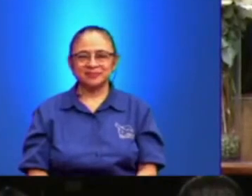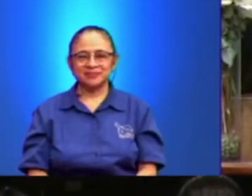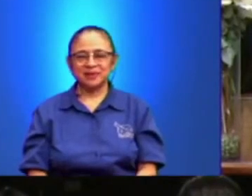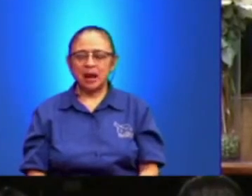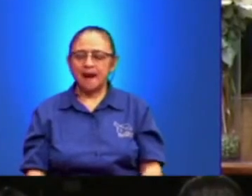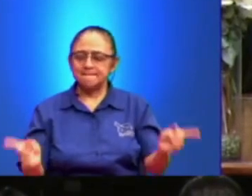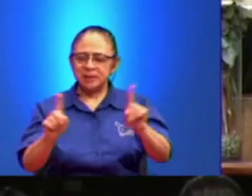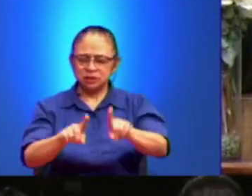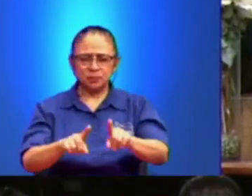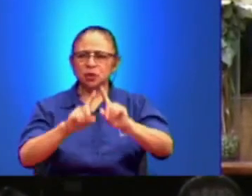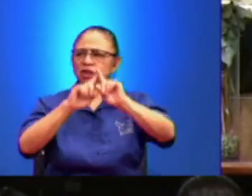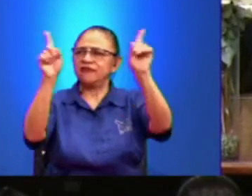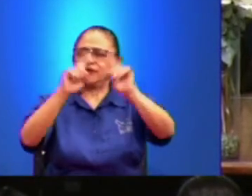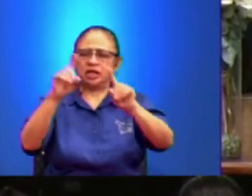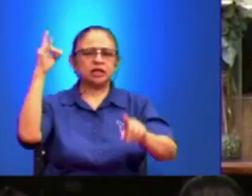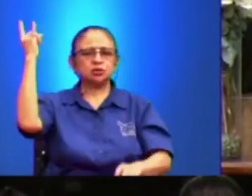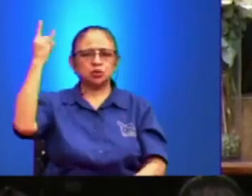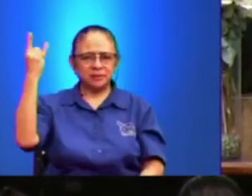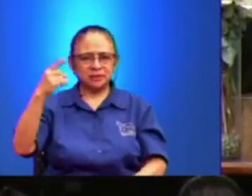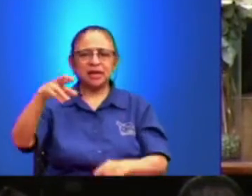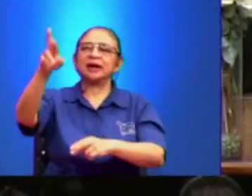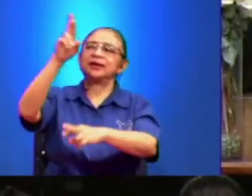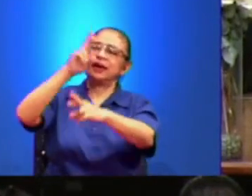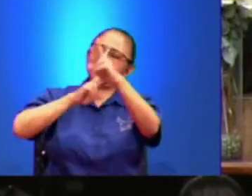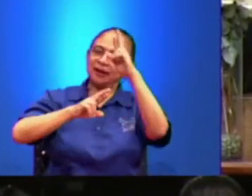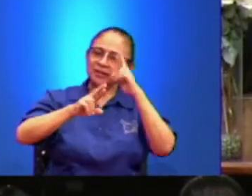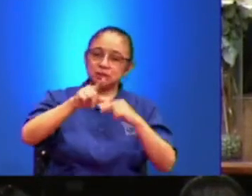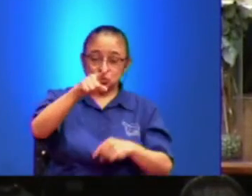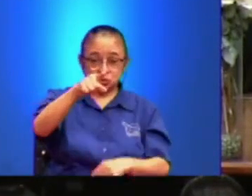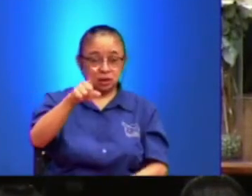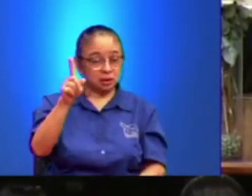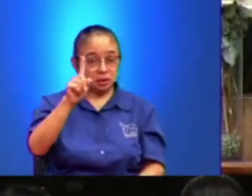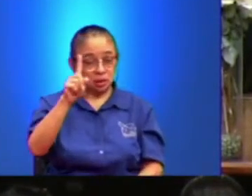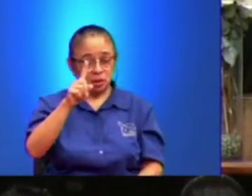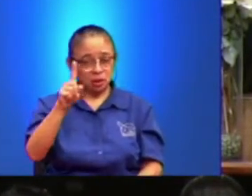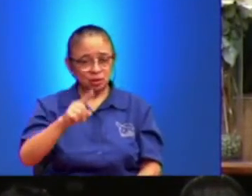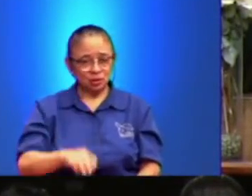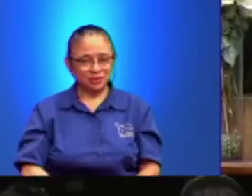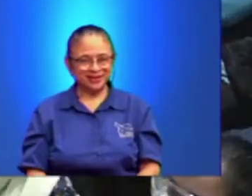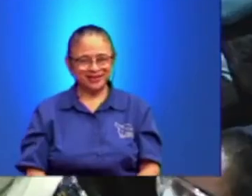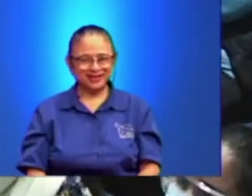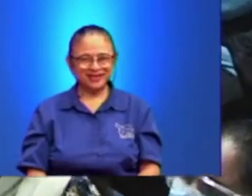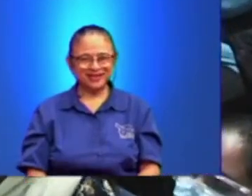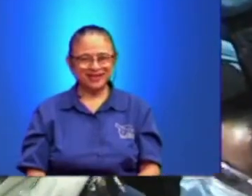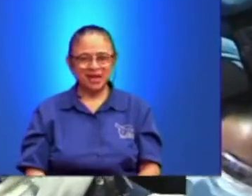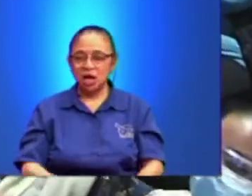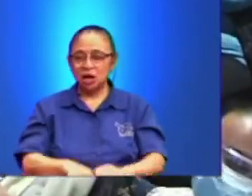por harvard y toda la cosa y regresa aquí y usted no ha salido todavía lo san carlos